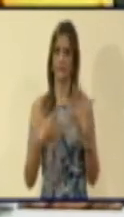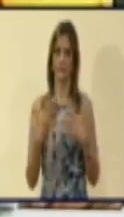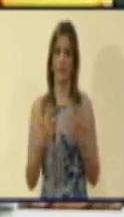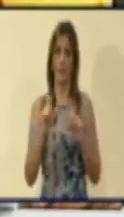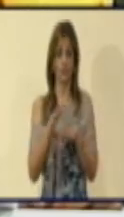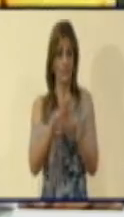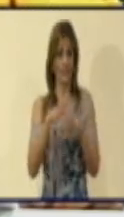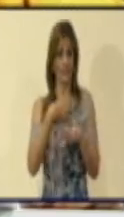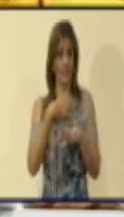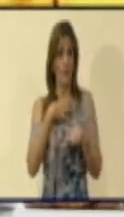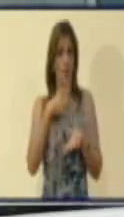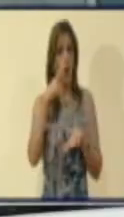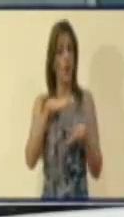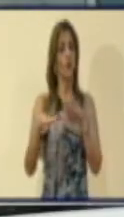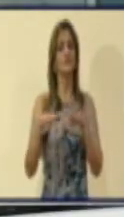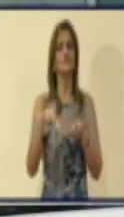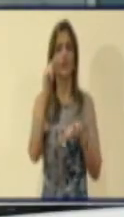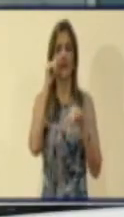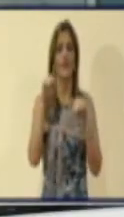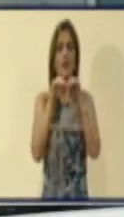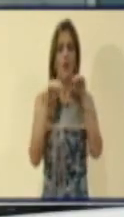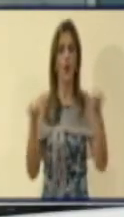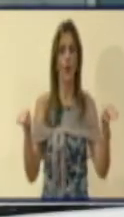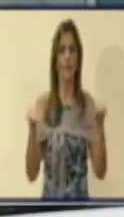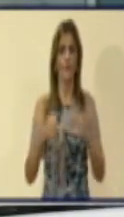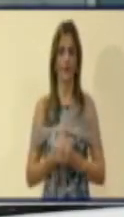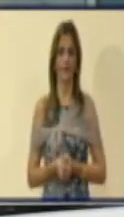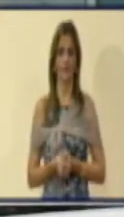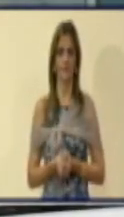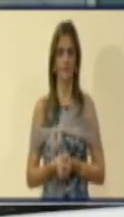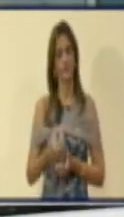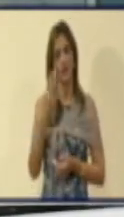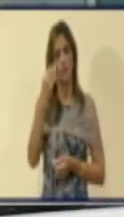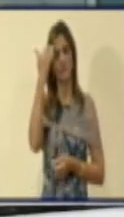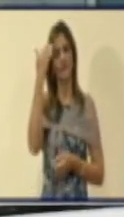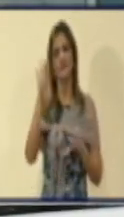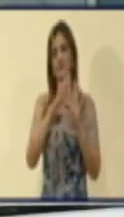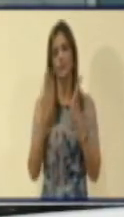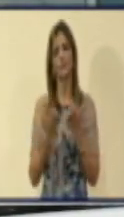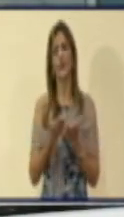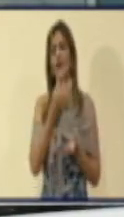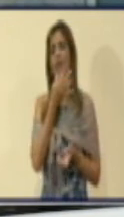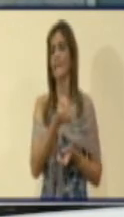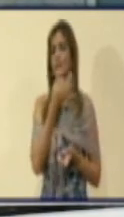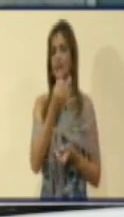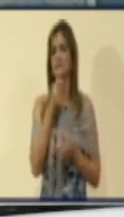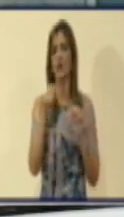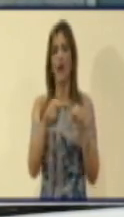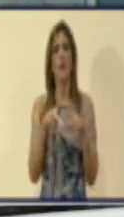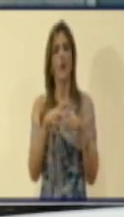condiciones de normalidad. Muchísimas gracias, Alina, por toda esta explicación. Vamos